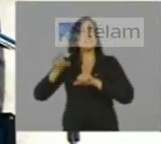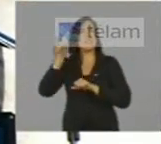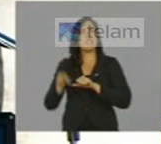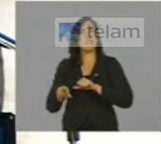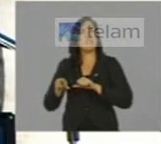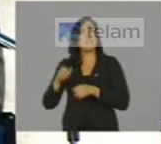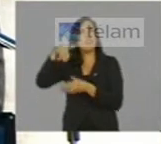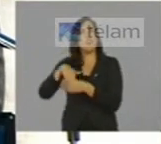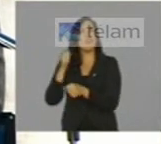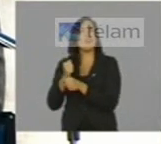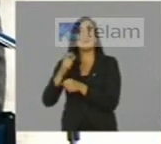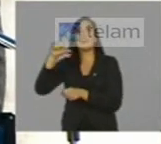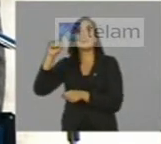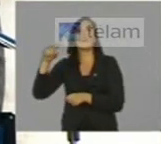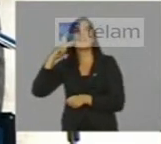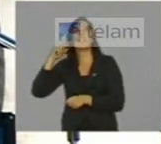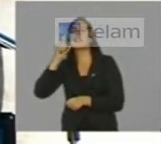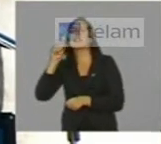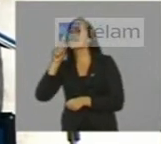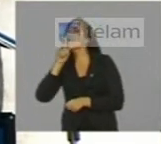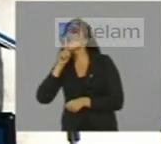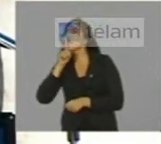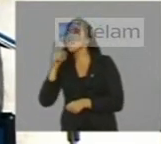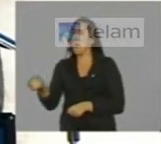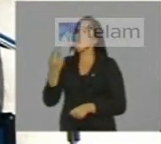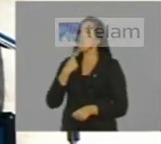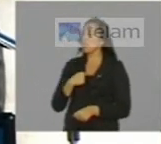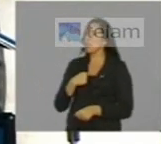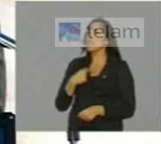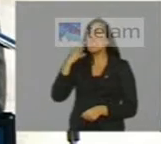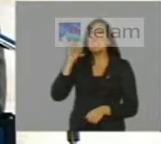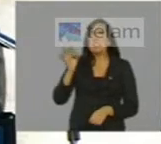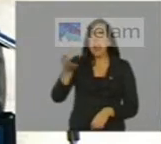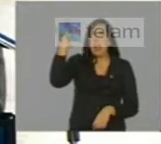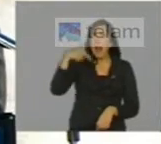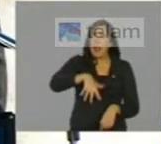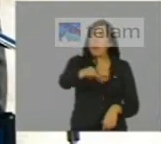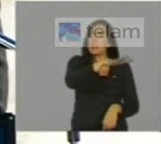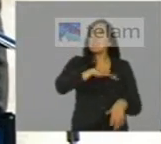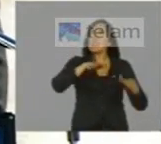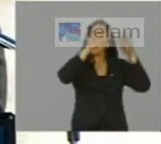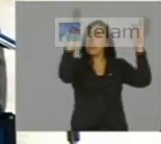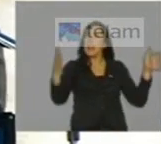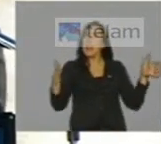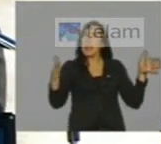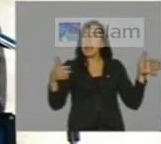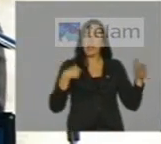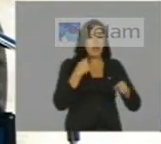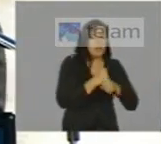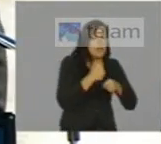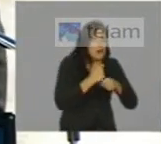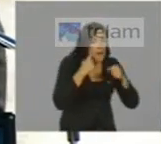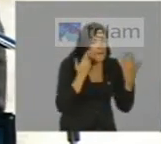del CONICET me decía, ¿sabe, doctora, cuando llovía teníamos que investigar y